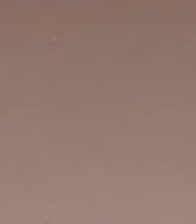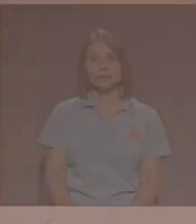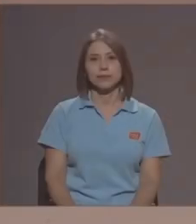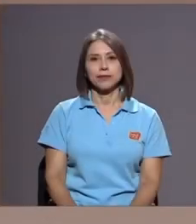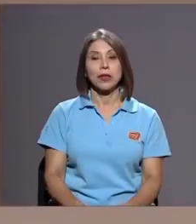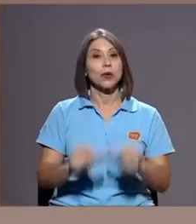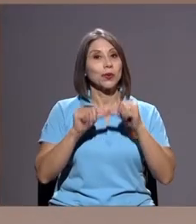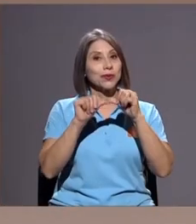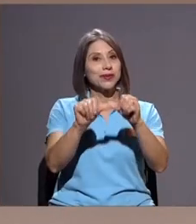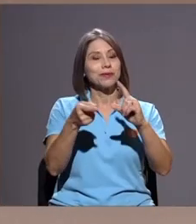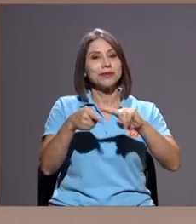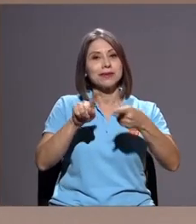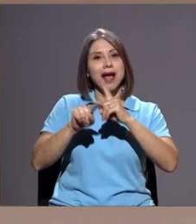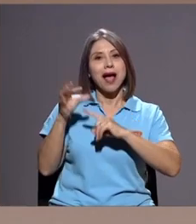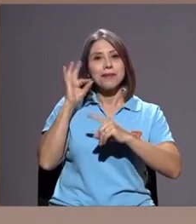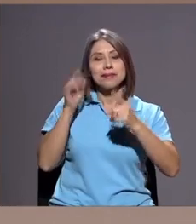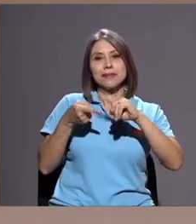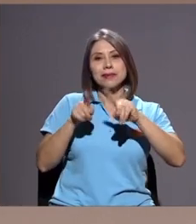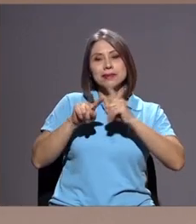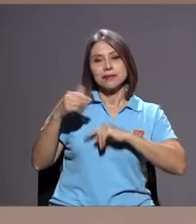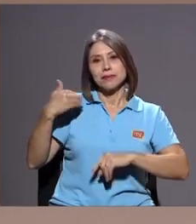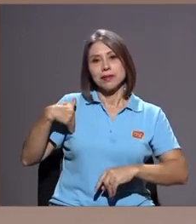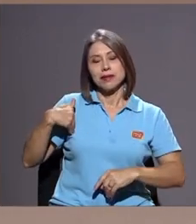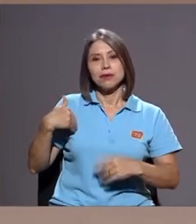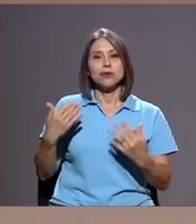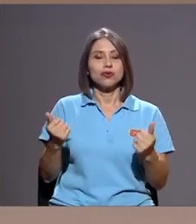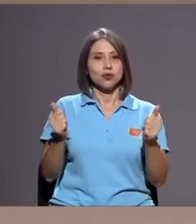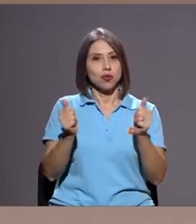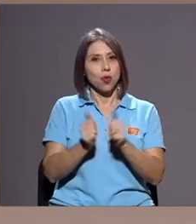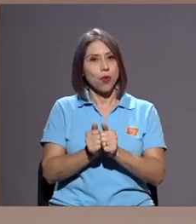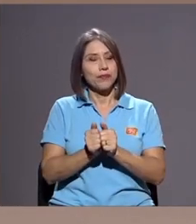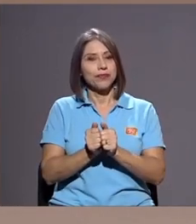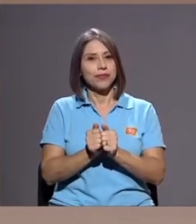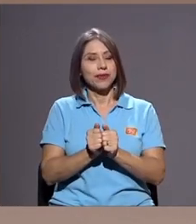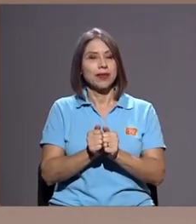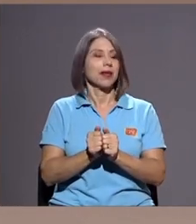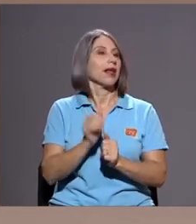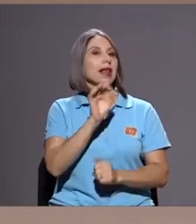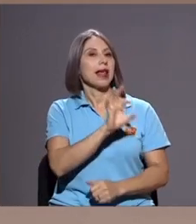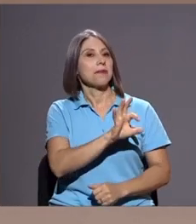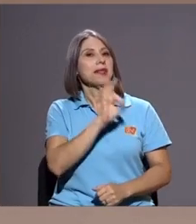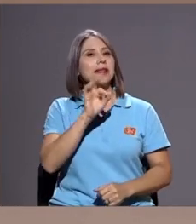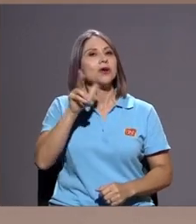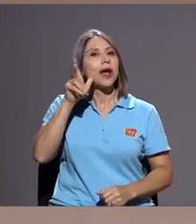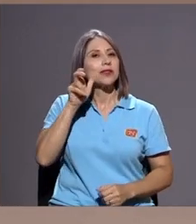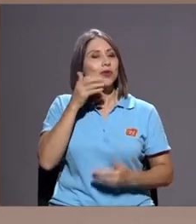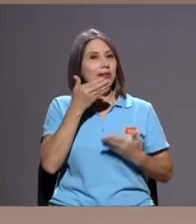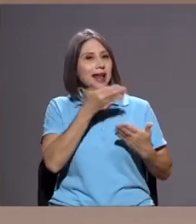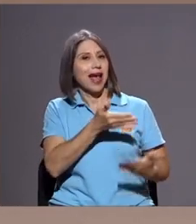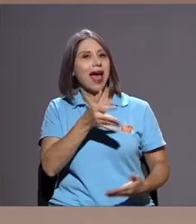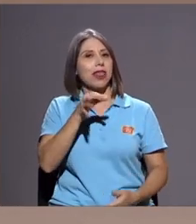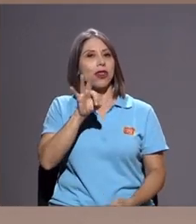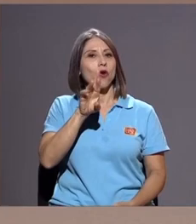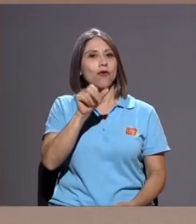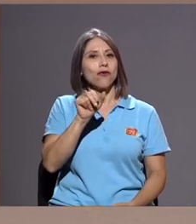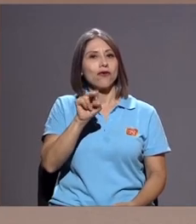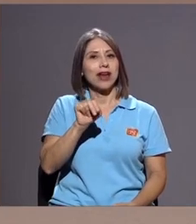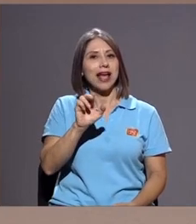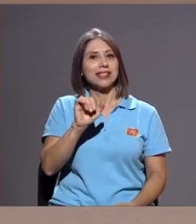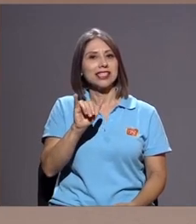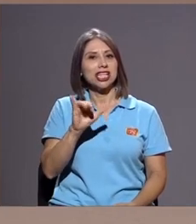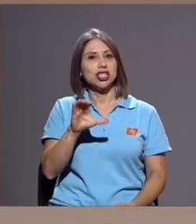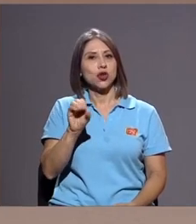continuamos amigas y amigos con la invitación a escuchar a don francisco en realidad